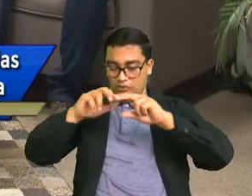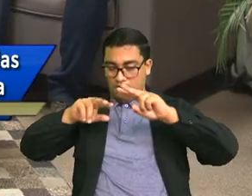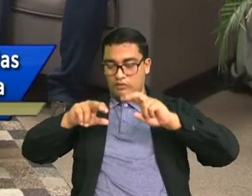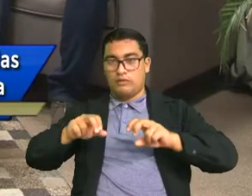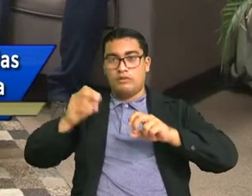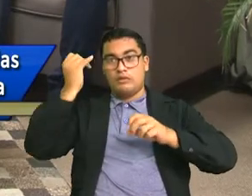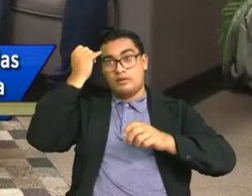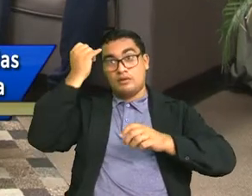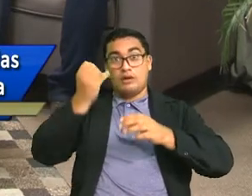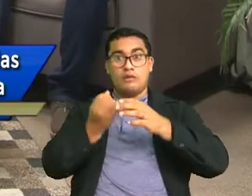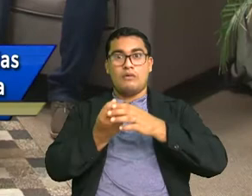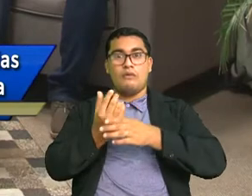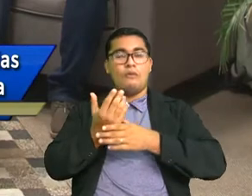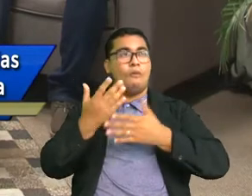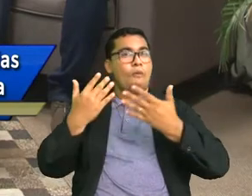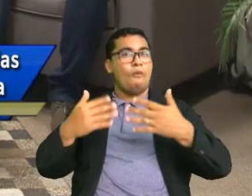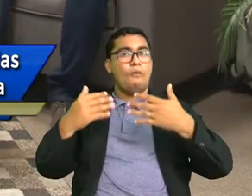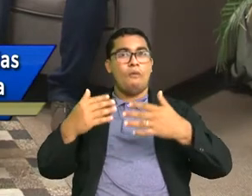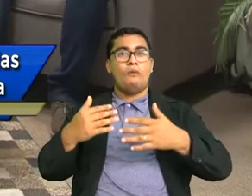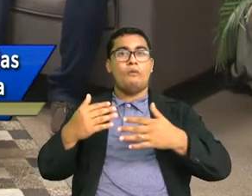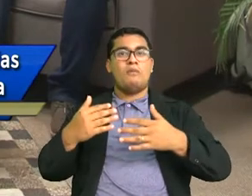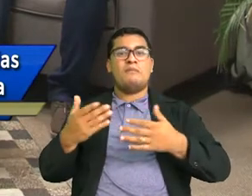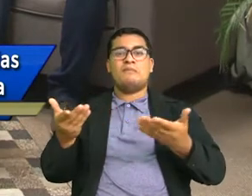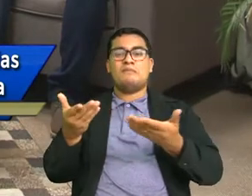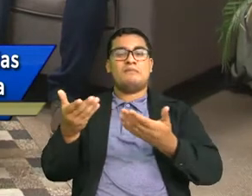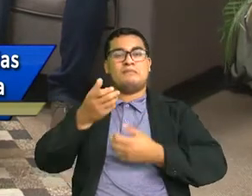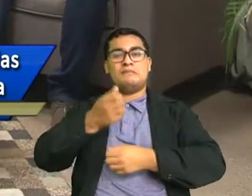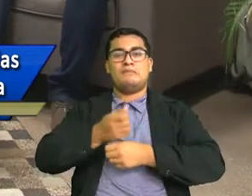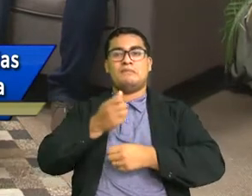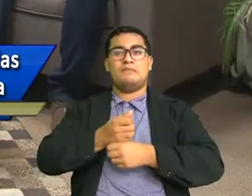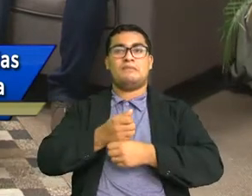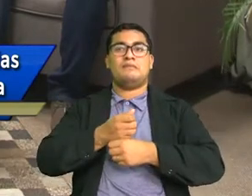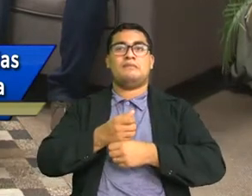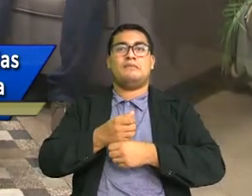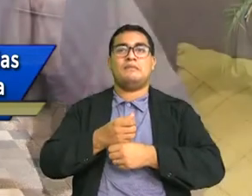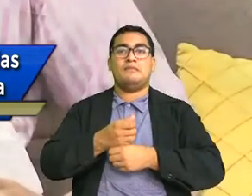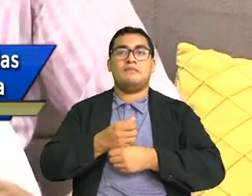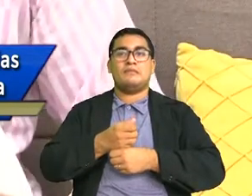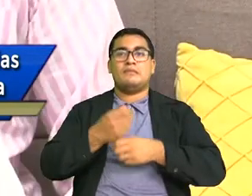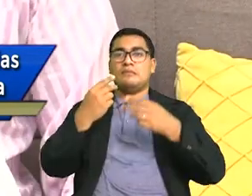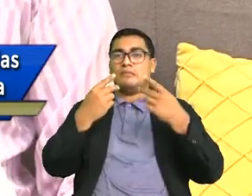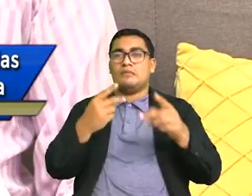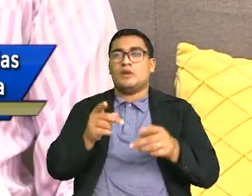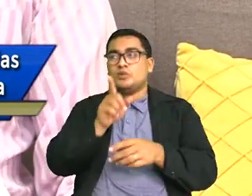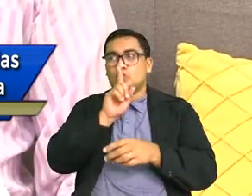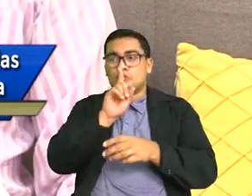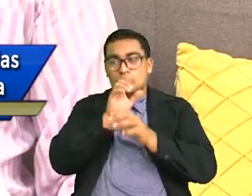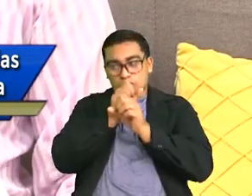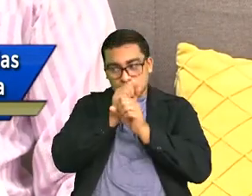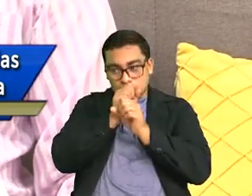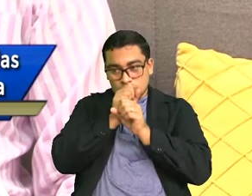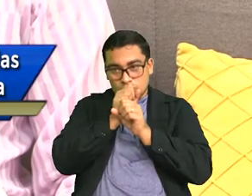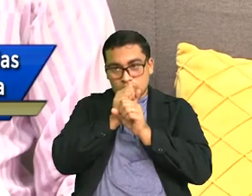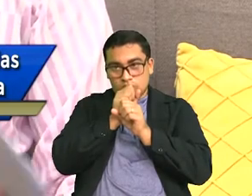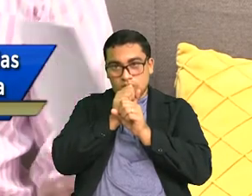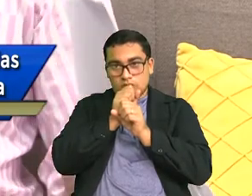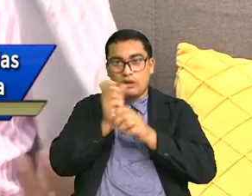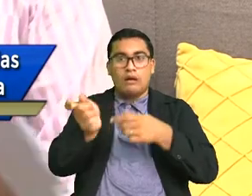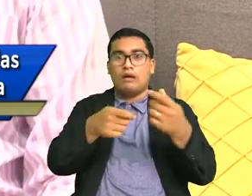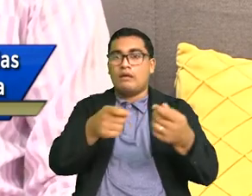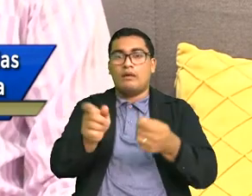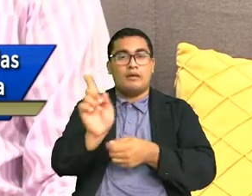llegamos a una fórmula de un producto como esa labor y funciona y entonces ya tenemos la fórmula entonces ahora lo que nos queda es replicar y vendernos